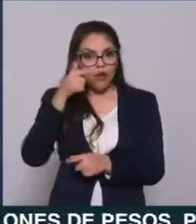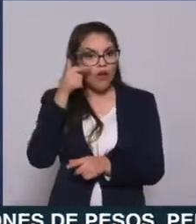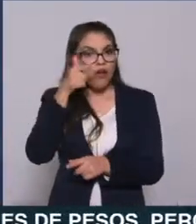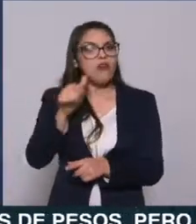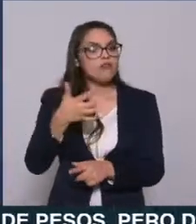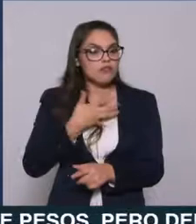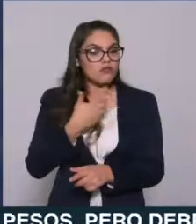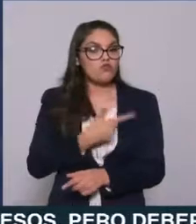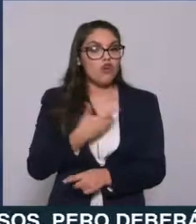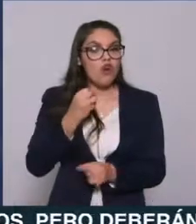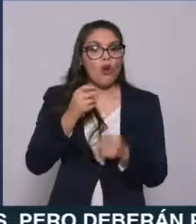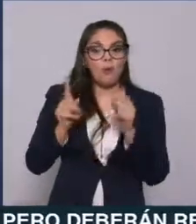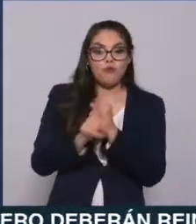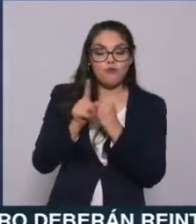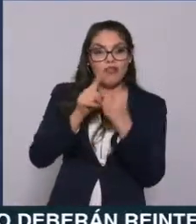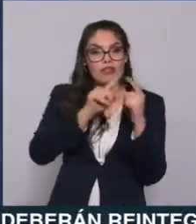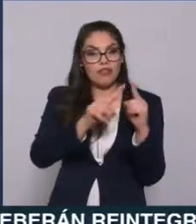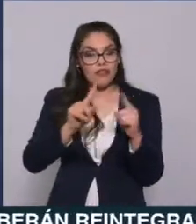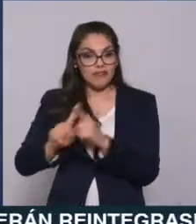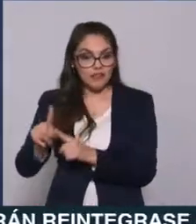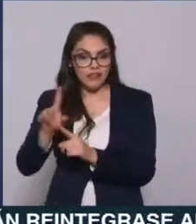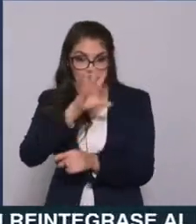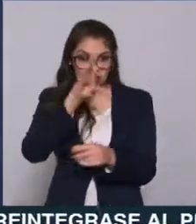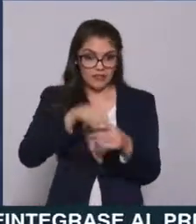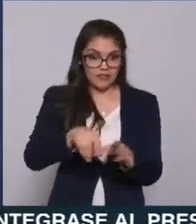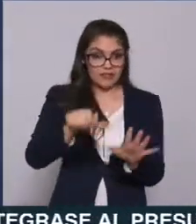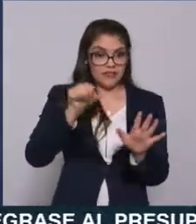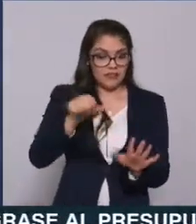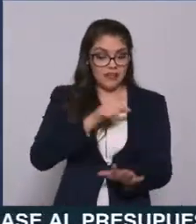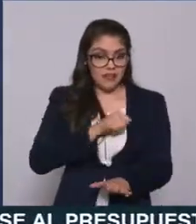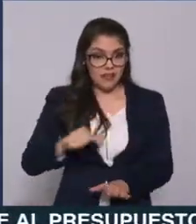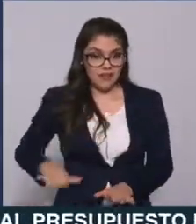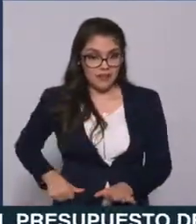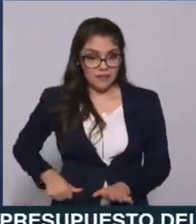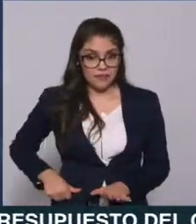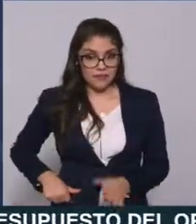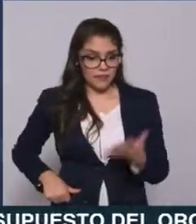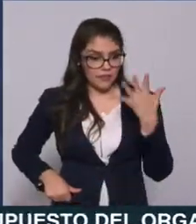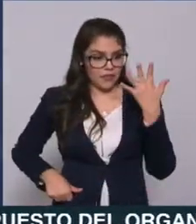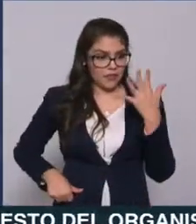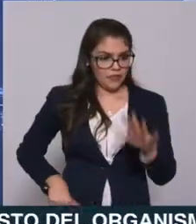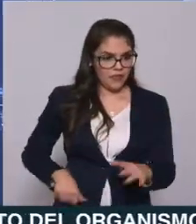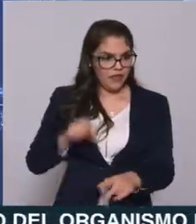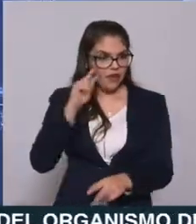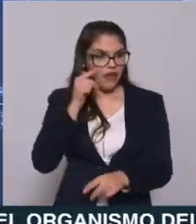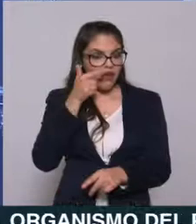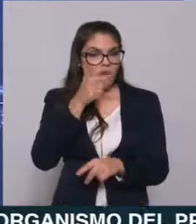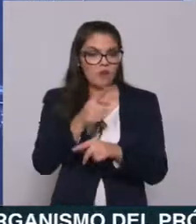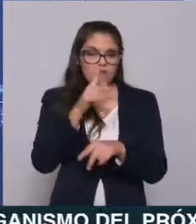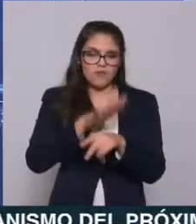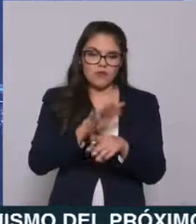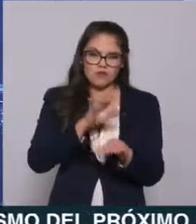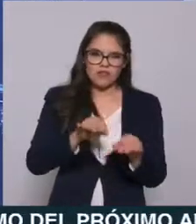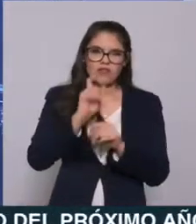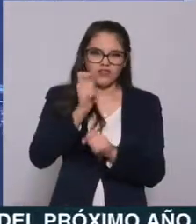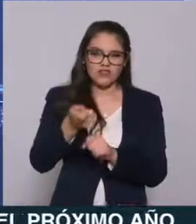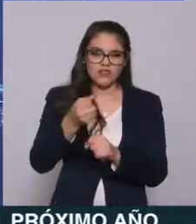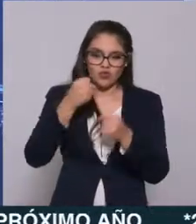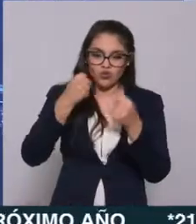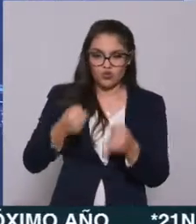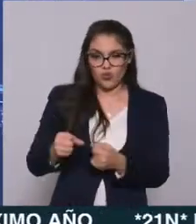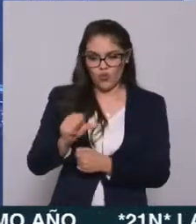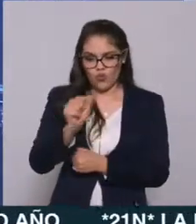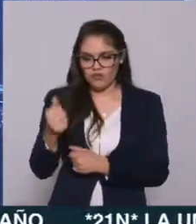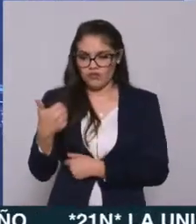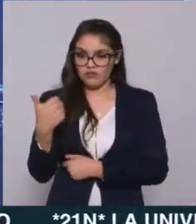y problemáticas diferenciadas. De las 16 alcaldías, 10 hemos detectado que la principal problemática sí es seguridad, pero en otras 6